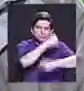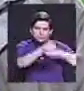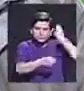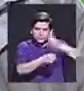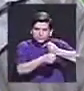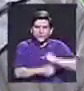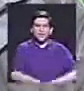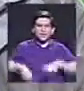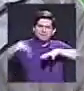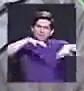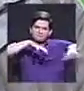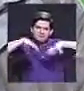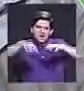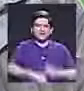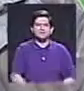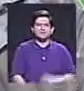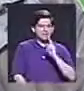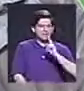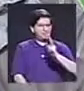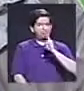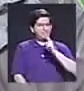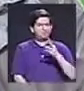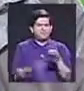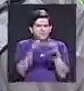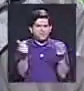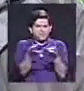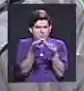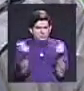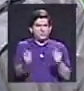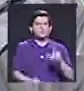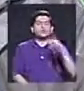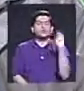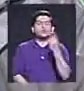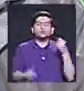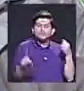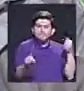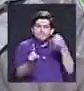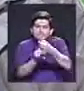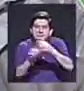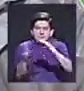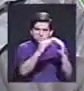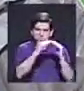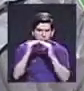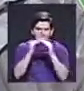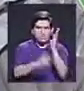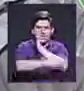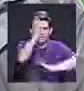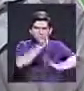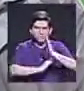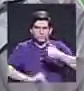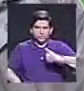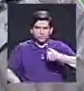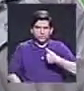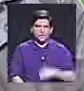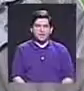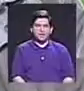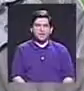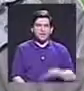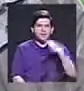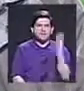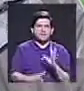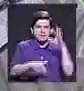año con actividades que realmente generen no solo impacto sobre la población con discapacidad, sino de manera